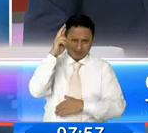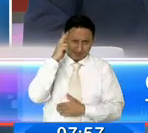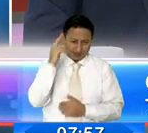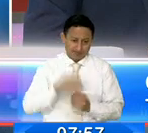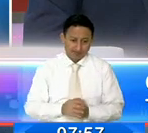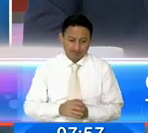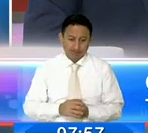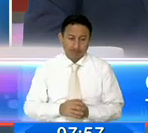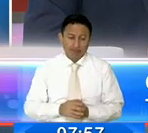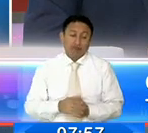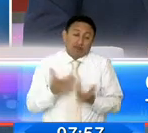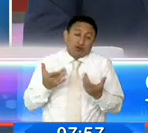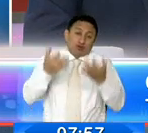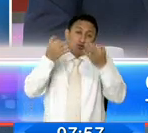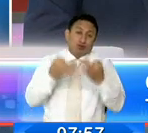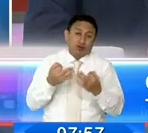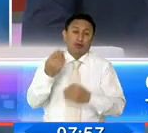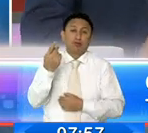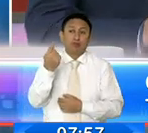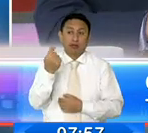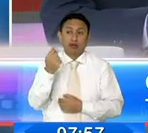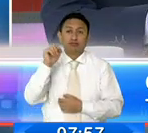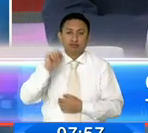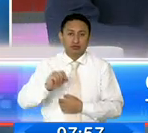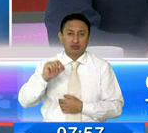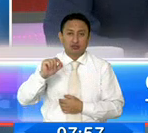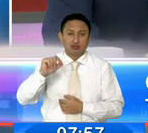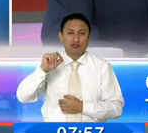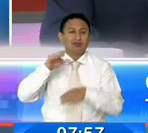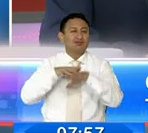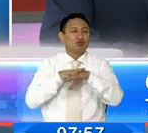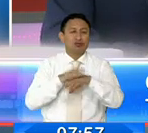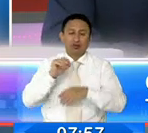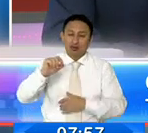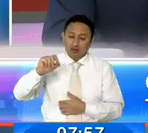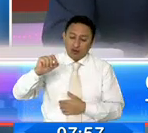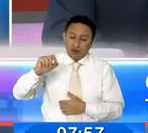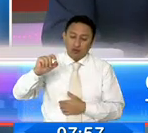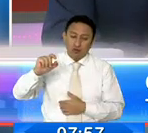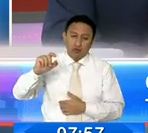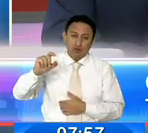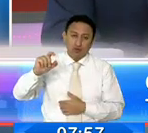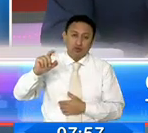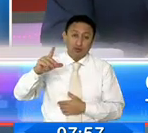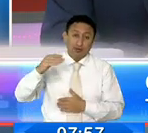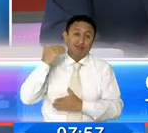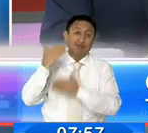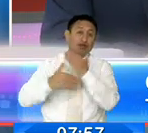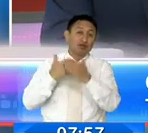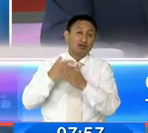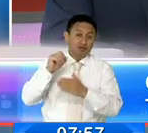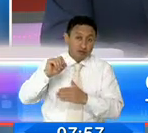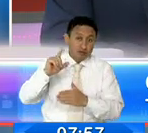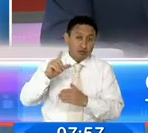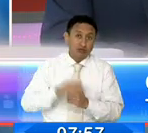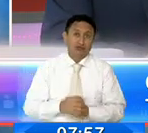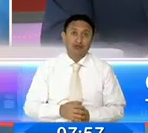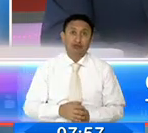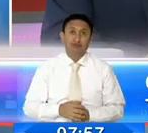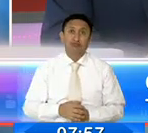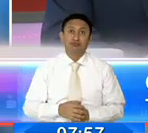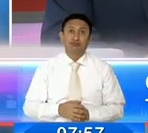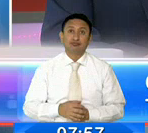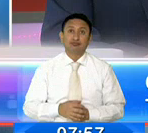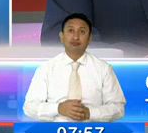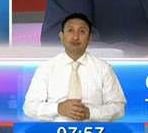en cierto modo que los precios van a crecer muy lentamente en el tiempo, hacia atrás. Ministro, pero ya lo que es libre, es